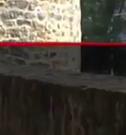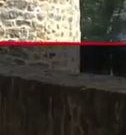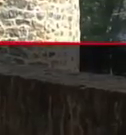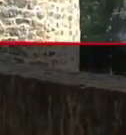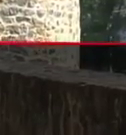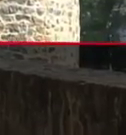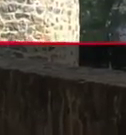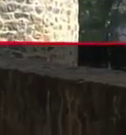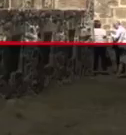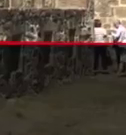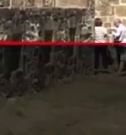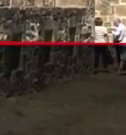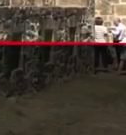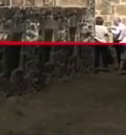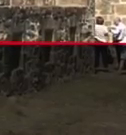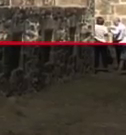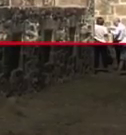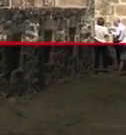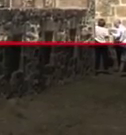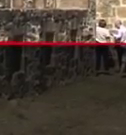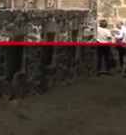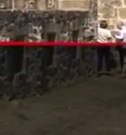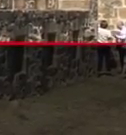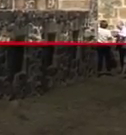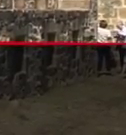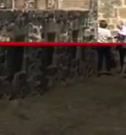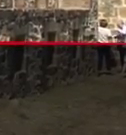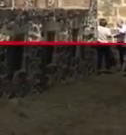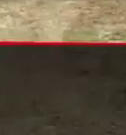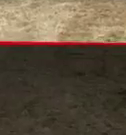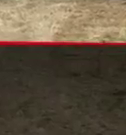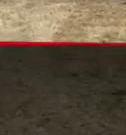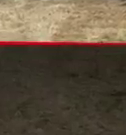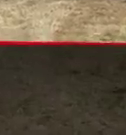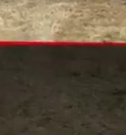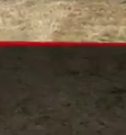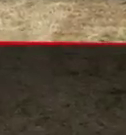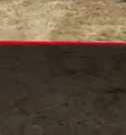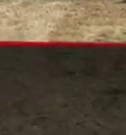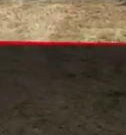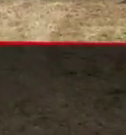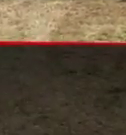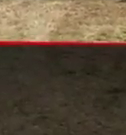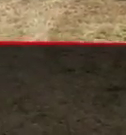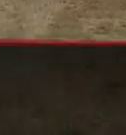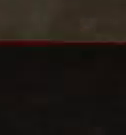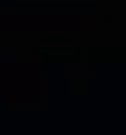los cuales conoceremos los modos de vida de la nobleza rural y las fuentes de riqueza en las que basaba su poder.